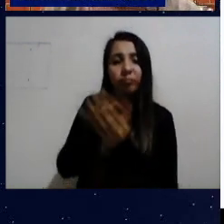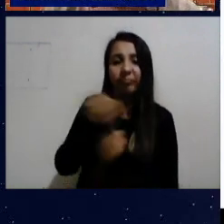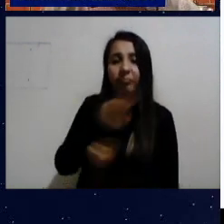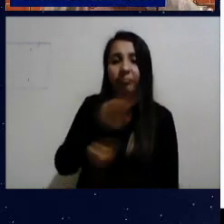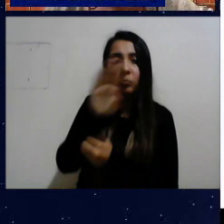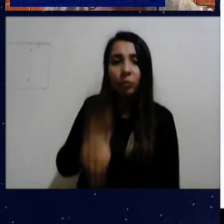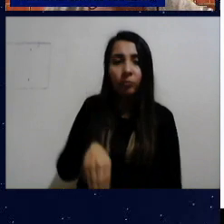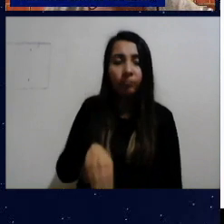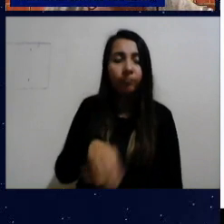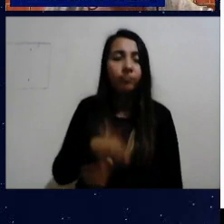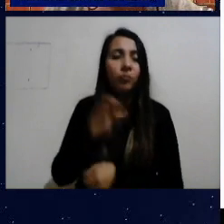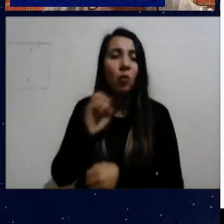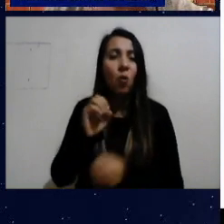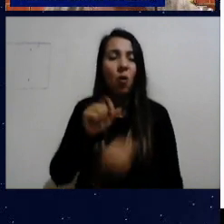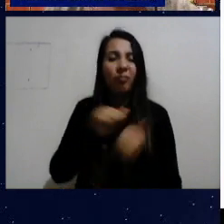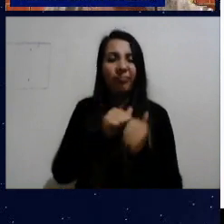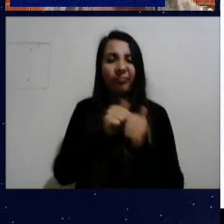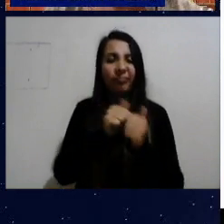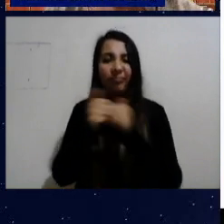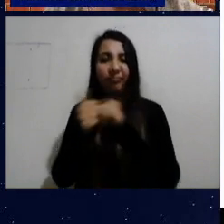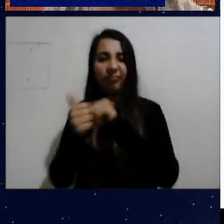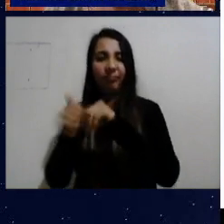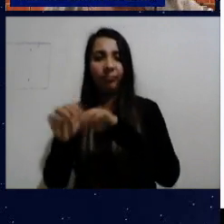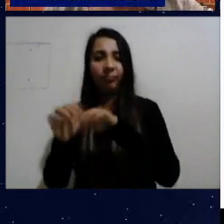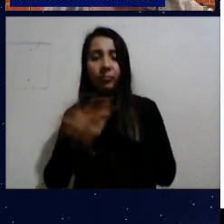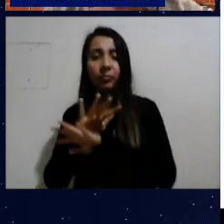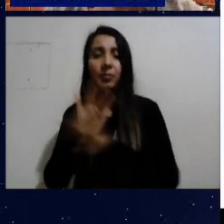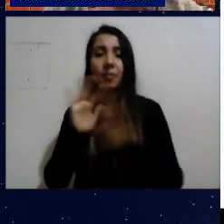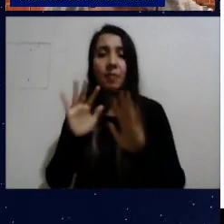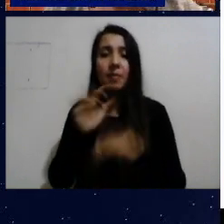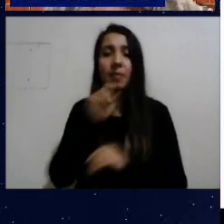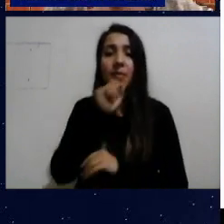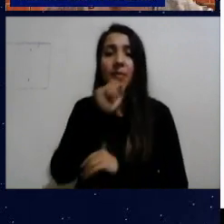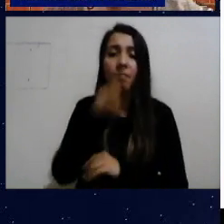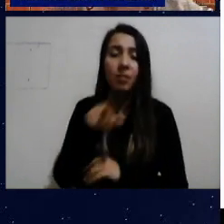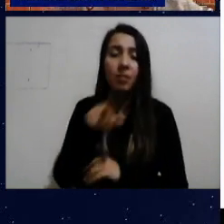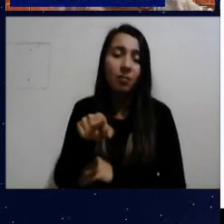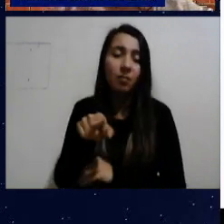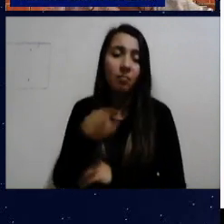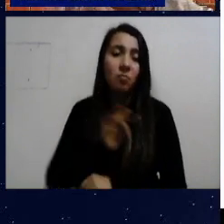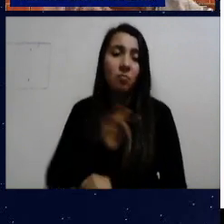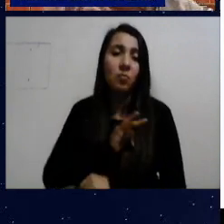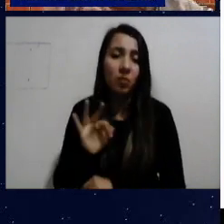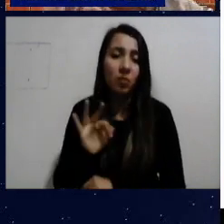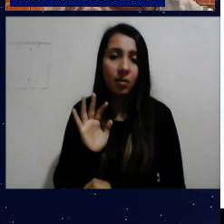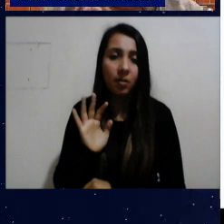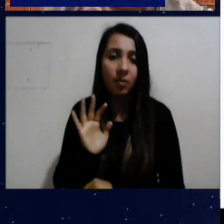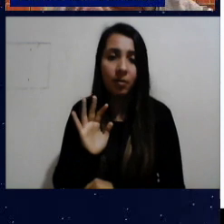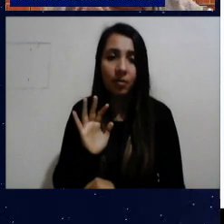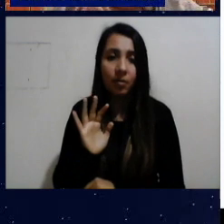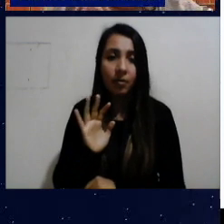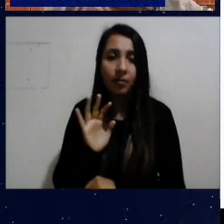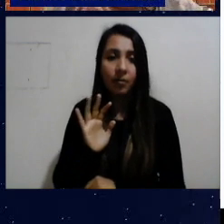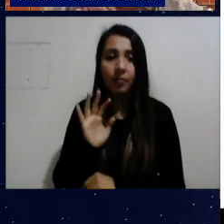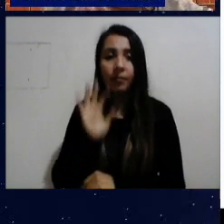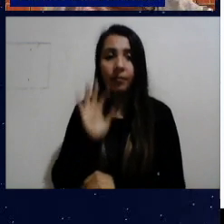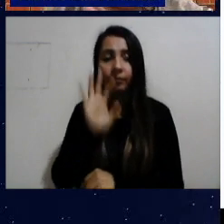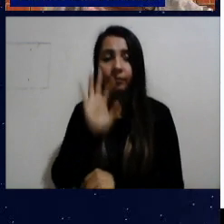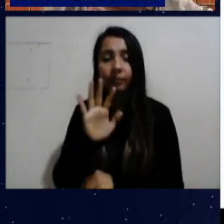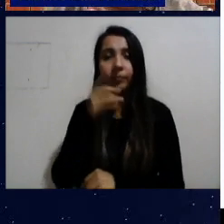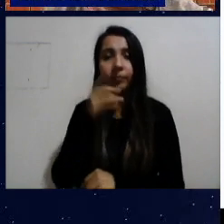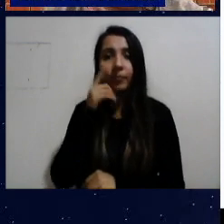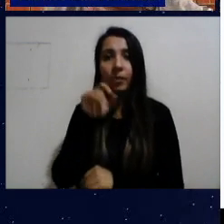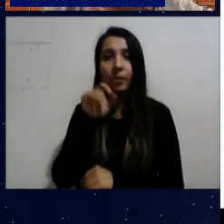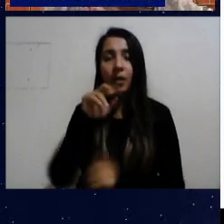por la rotura de la cadena molecular. Y también puede generar mutaciones. De hecho, la